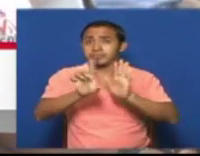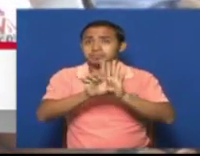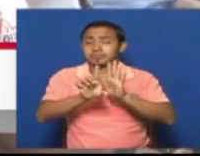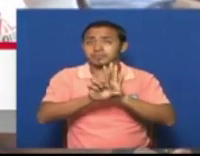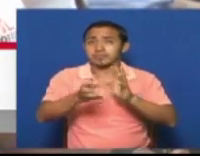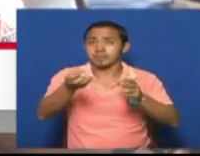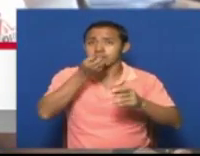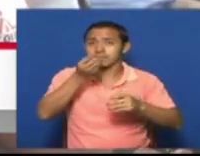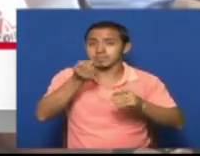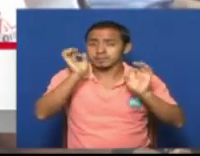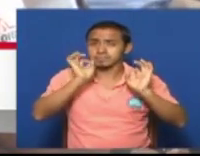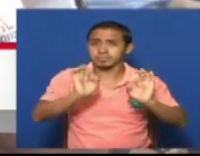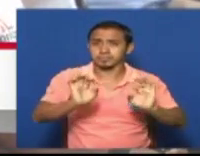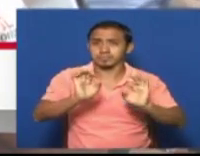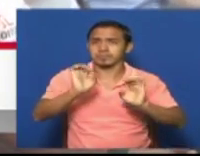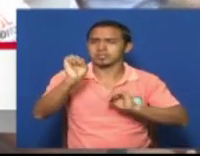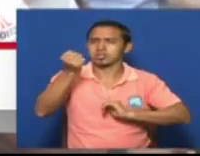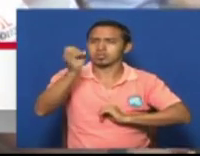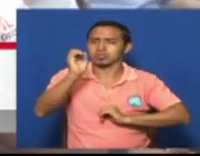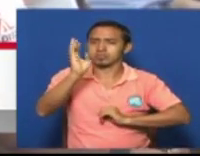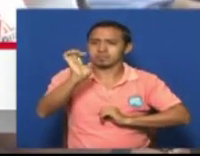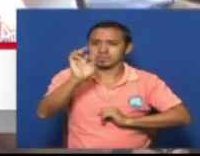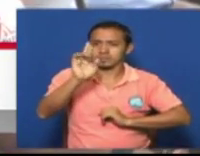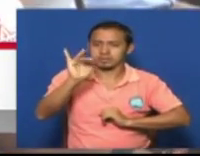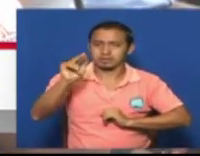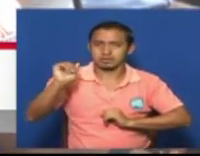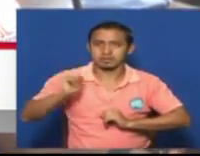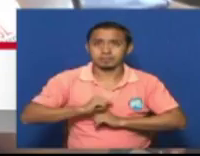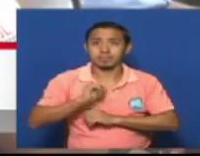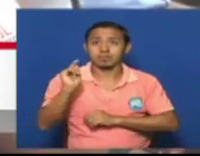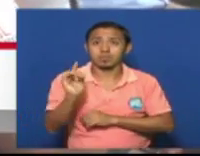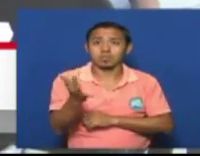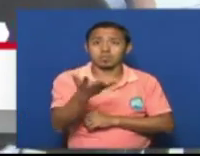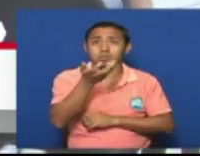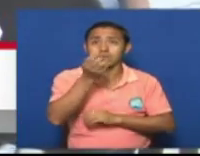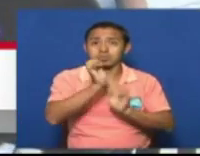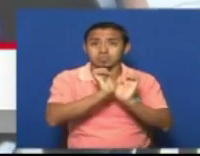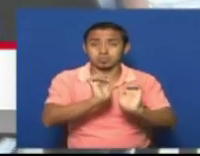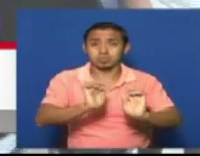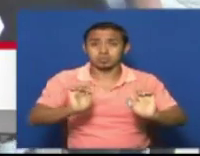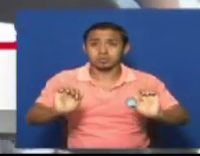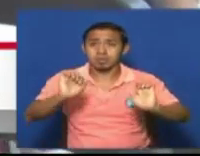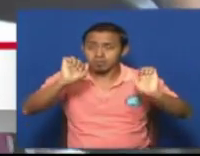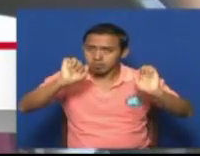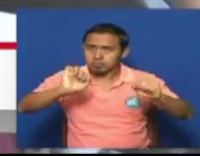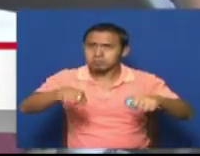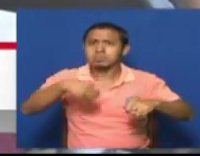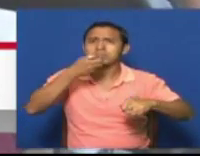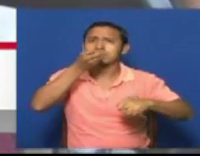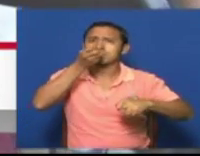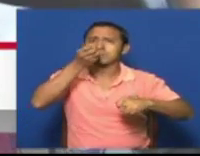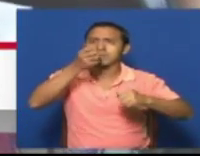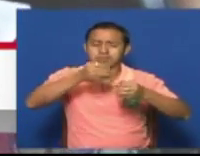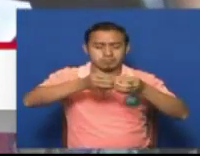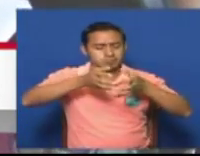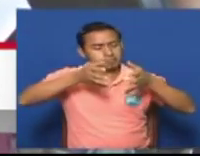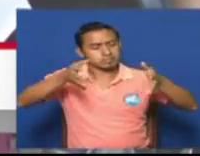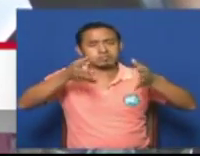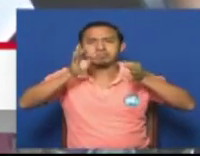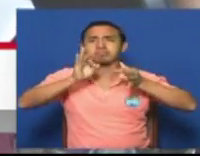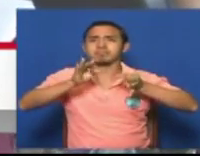seguridad y soberanía alimentaria para garantizar que los niños puedan recibir los alimentos suficientes en cantidad y